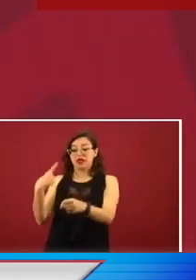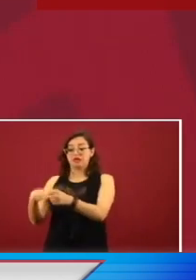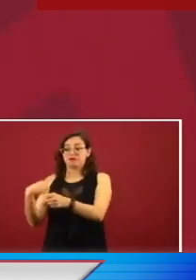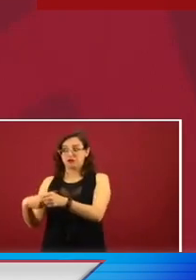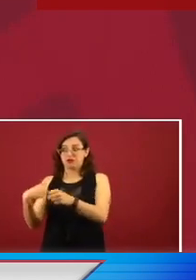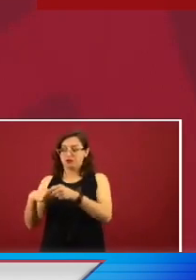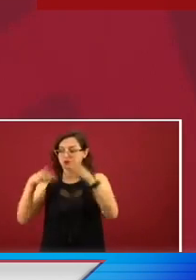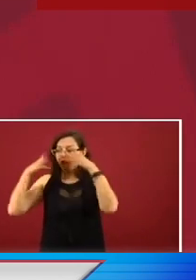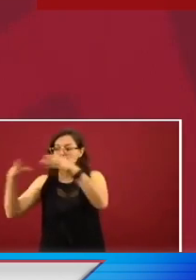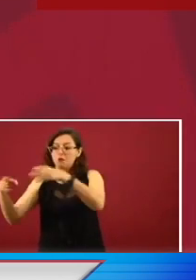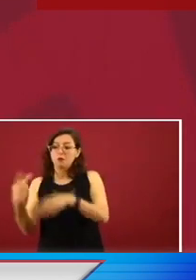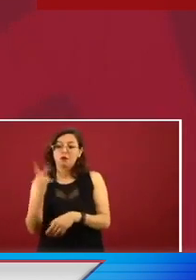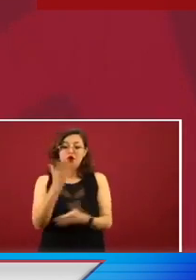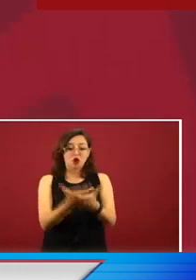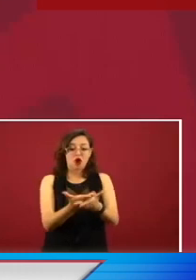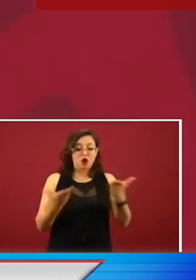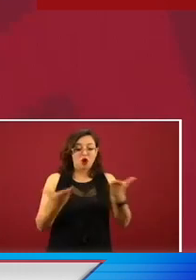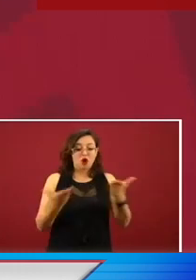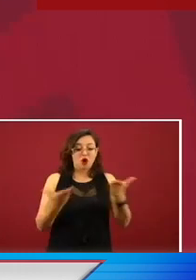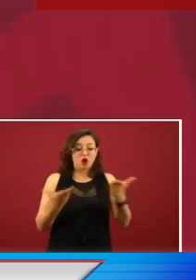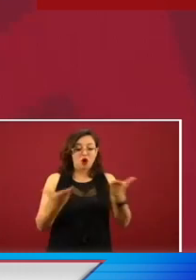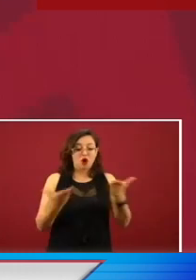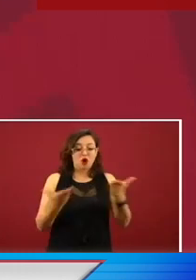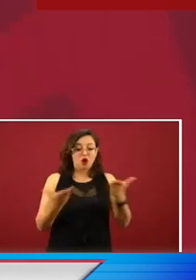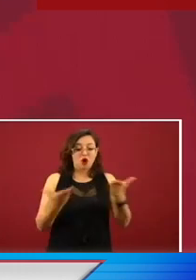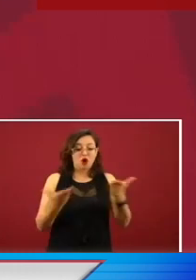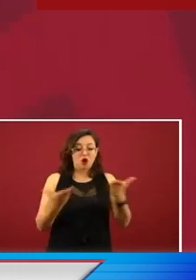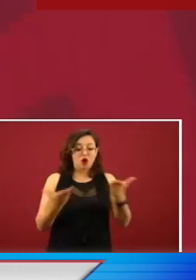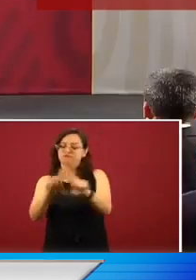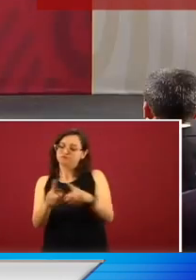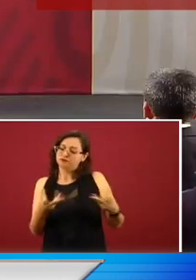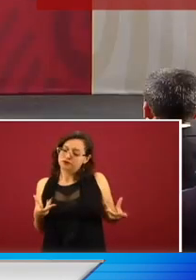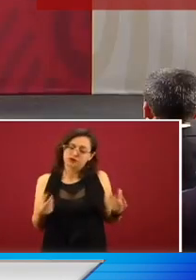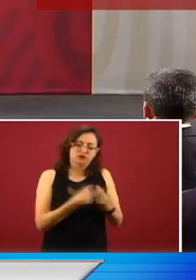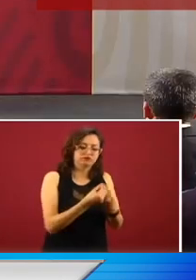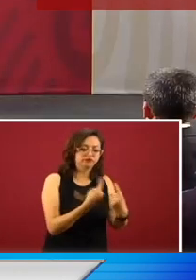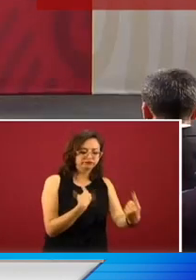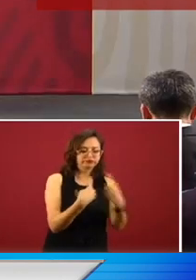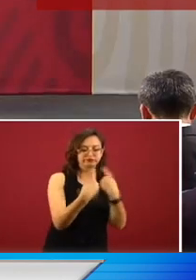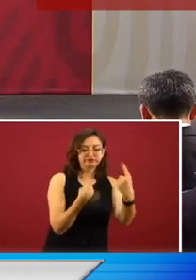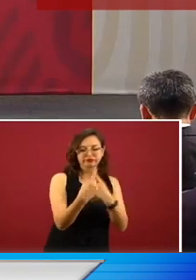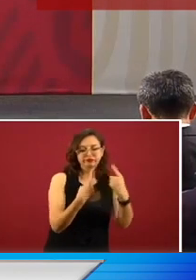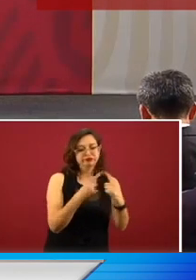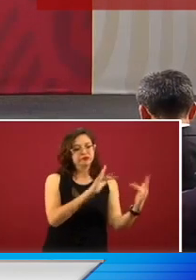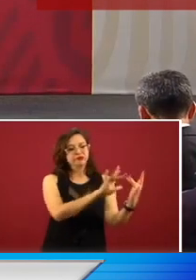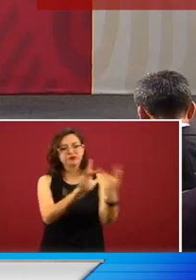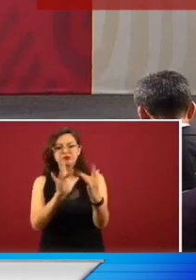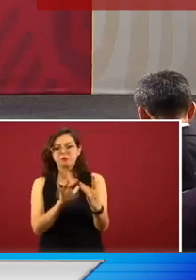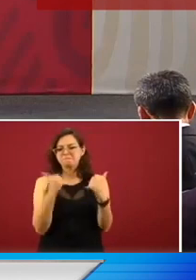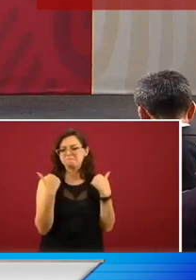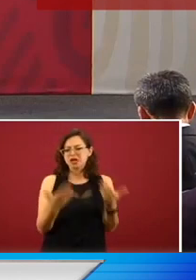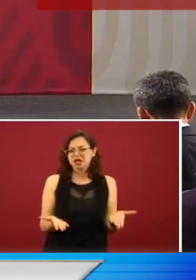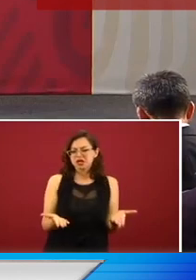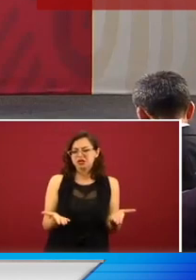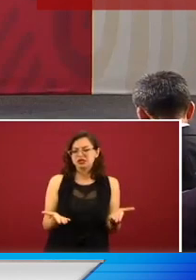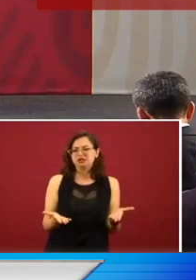Indonesia, Italia, Japón, México, Reino Unido, Rusia, Corea y Turquía, el Fondo Monetario Internacional, el Banco Mundial,